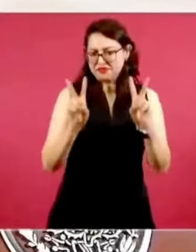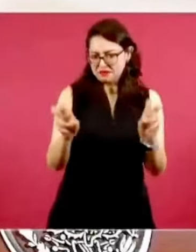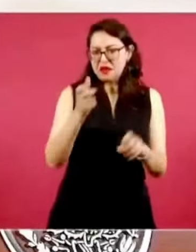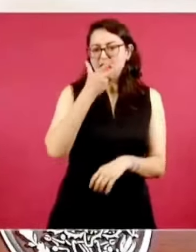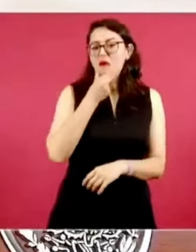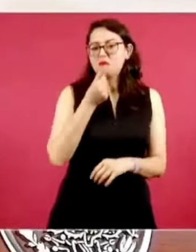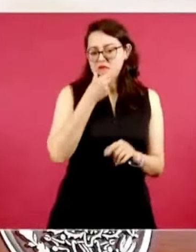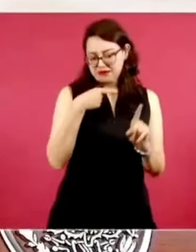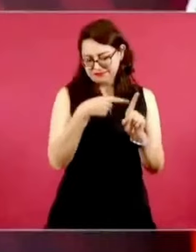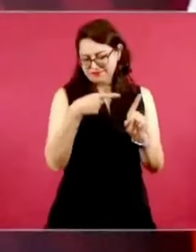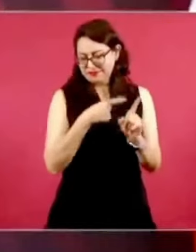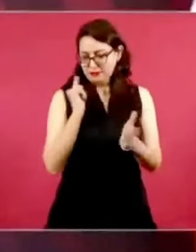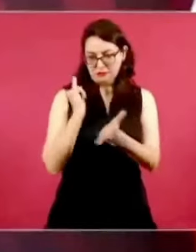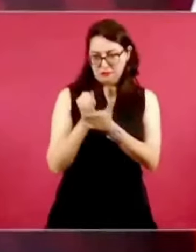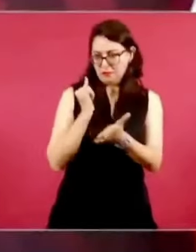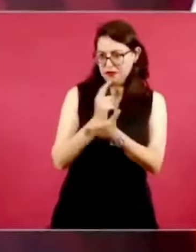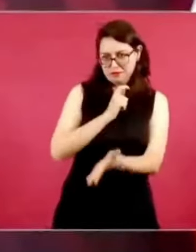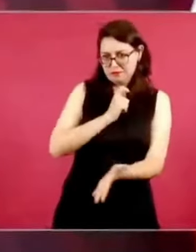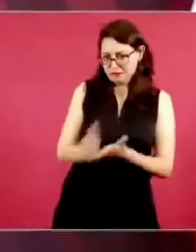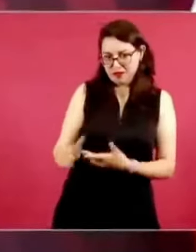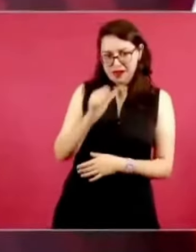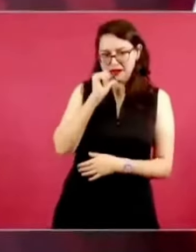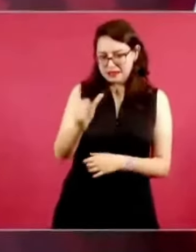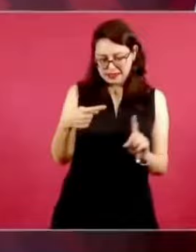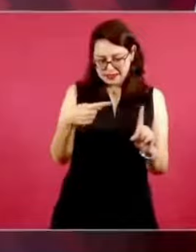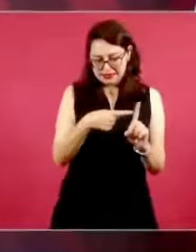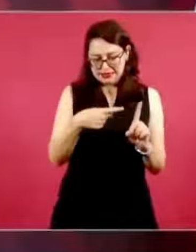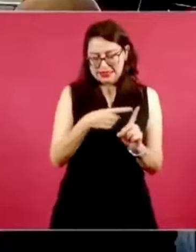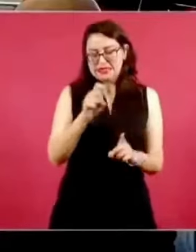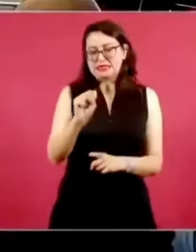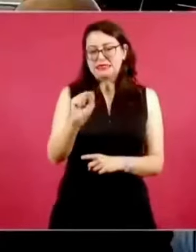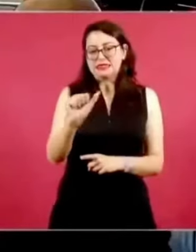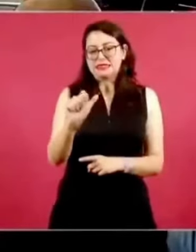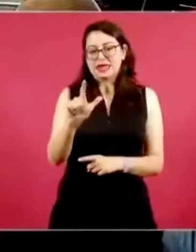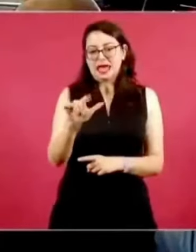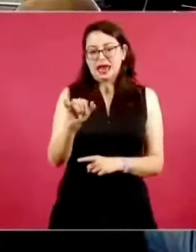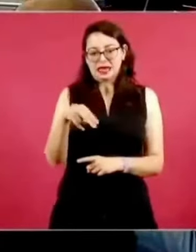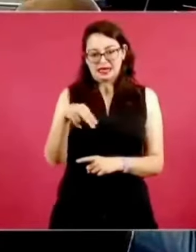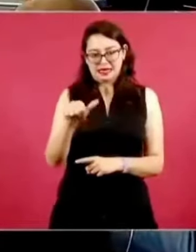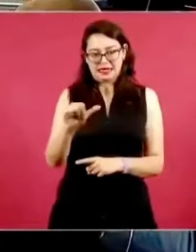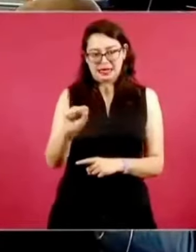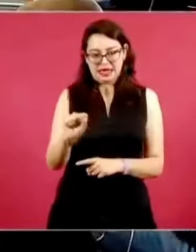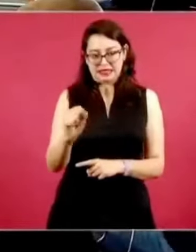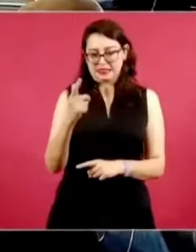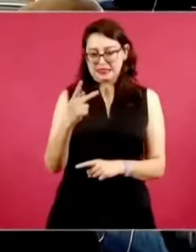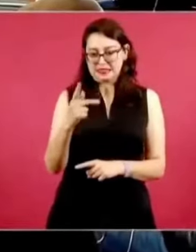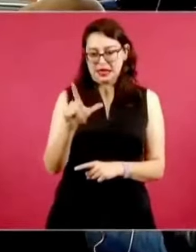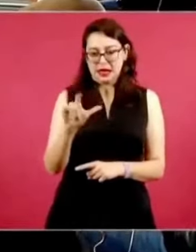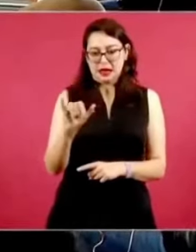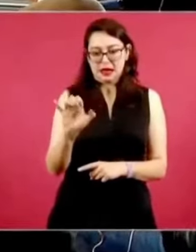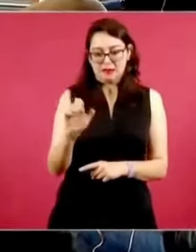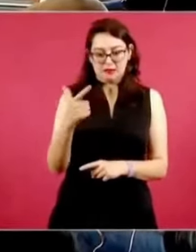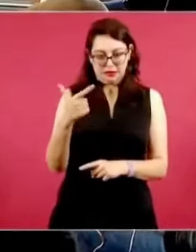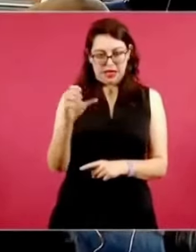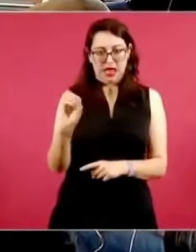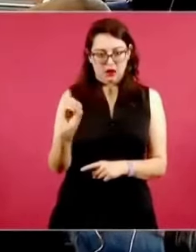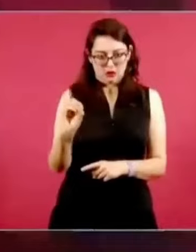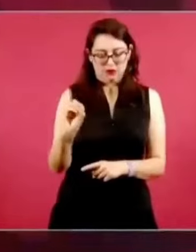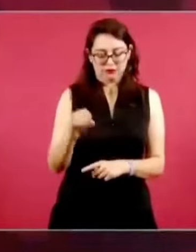viejo porque si no las las este las